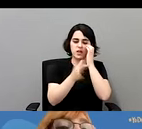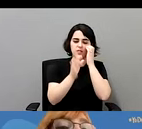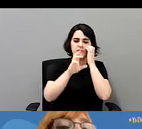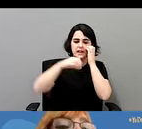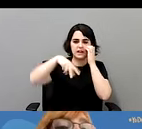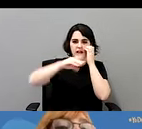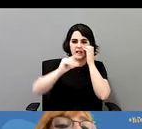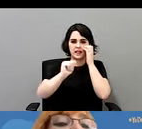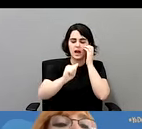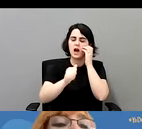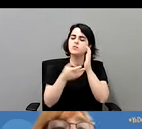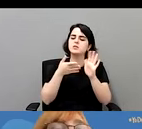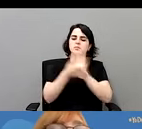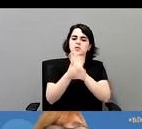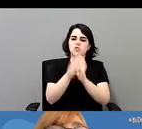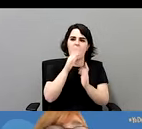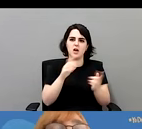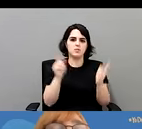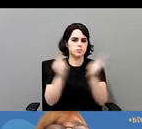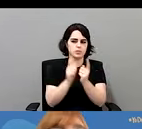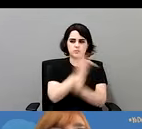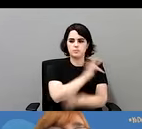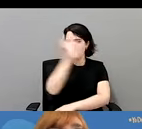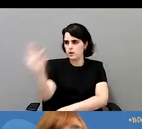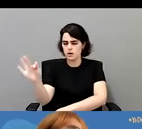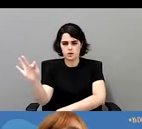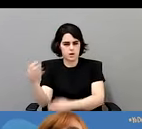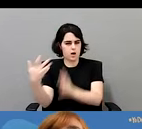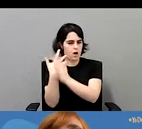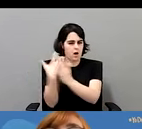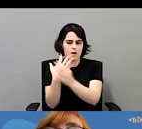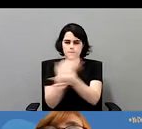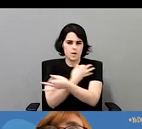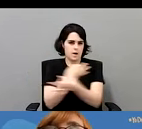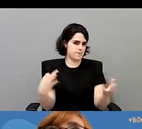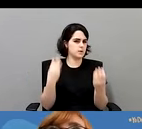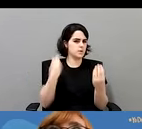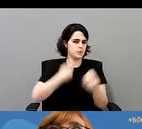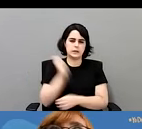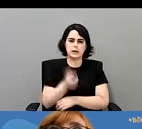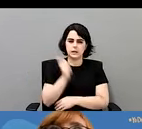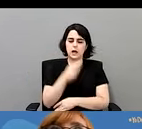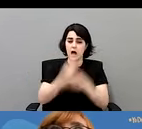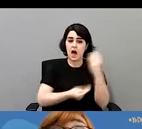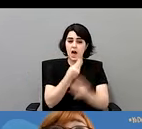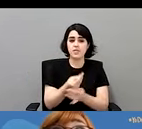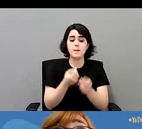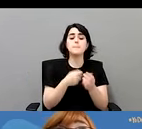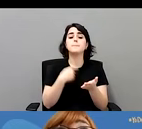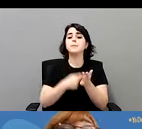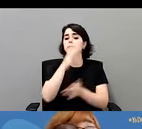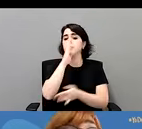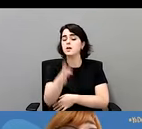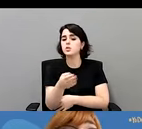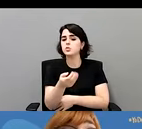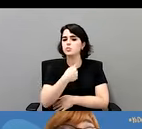voy a decir muy, muy escueto y le voy a dejar a ella que lo explique fenomenal, como siempre hace. Pero el pago directo significa